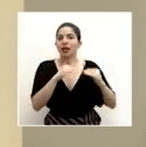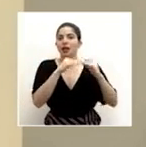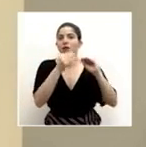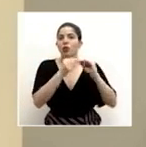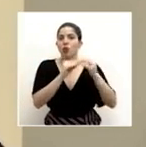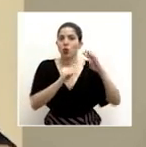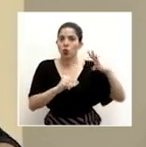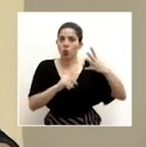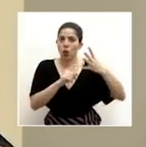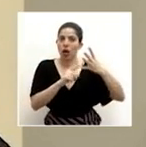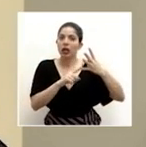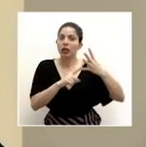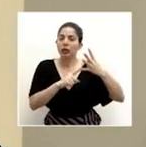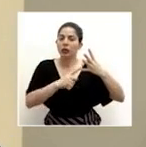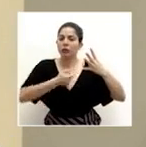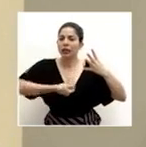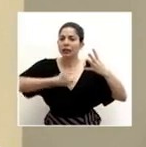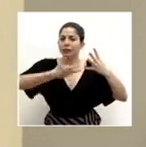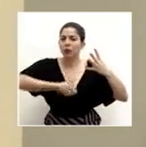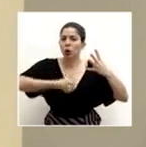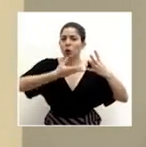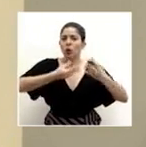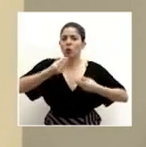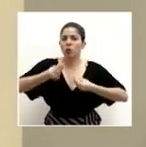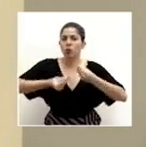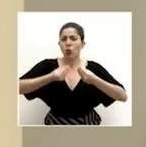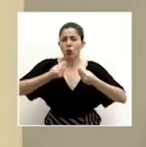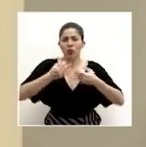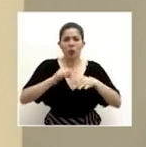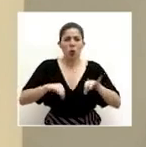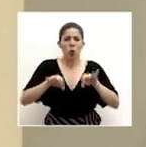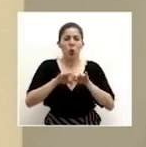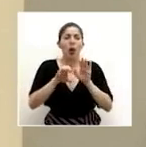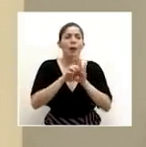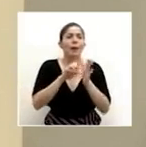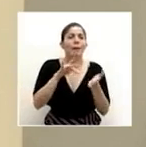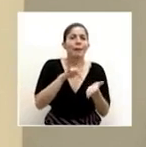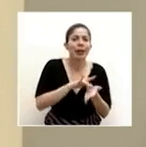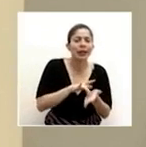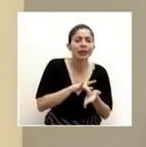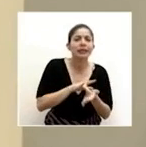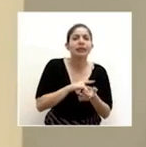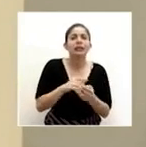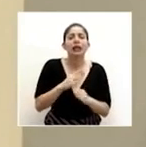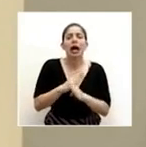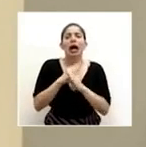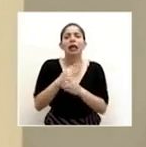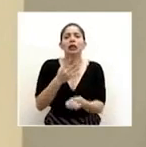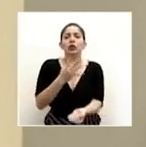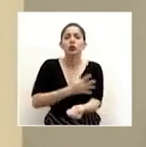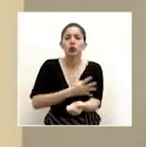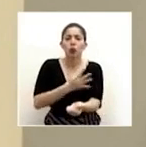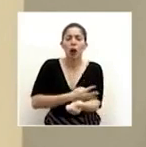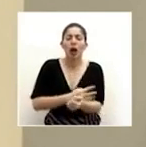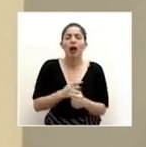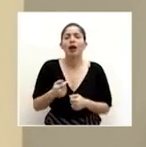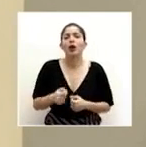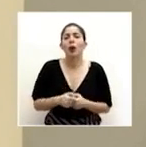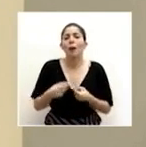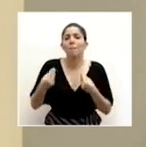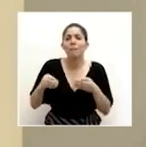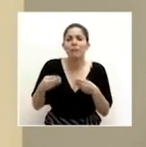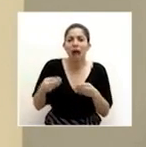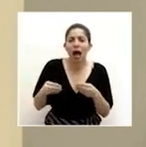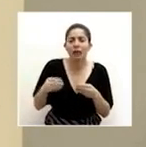Se exportan productos tan importantes como medicamentos, antisueros, artículos